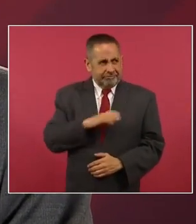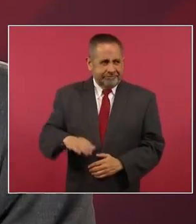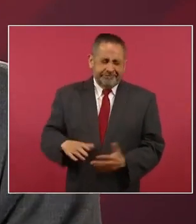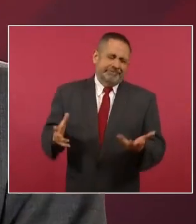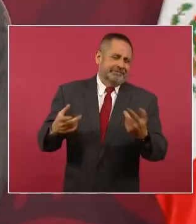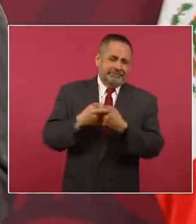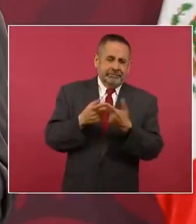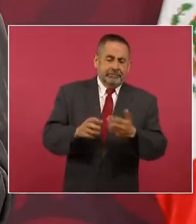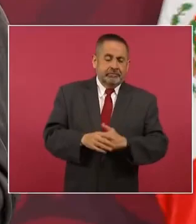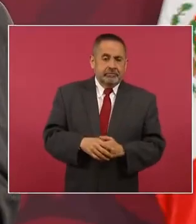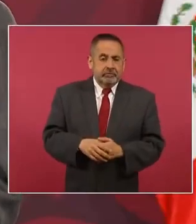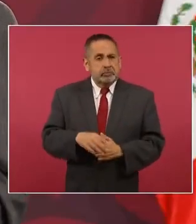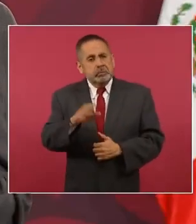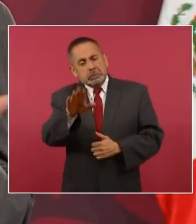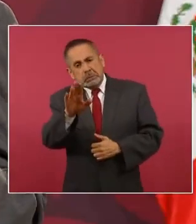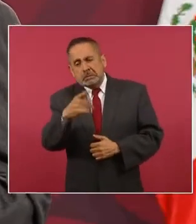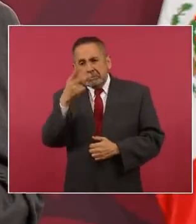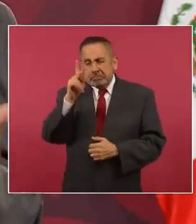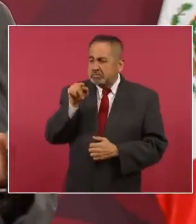Oiga, pero